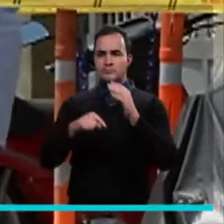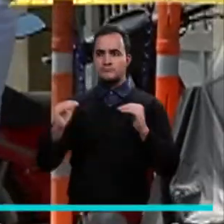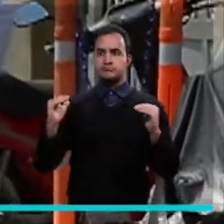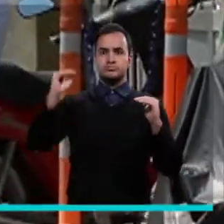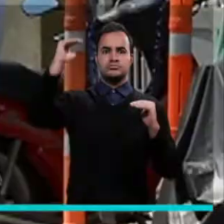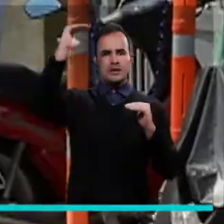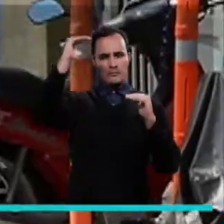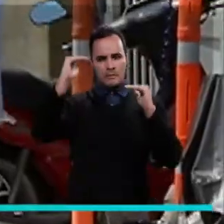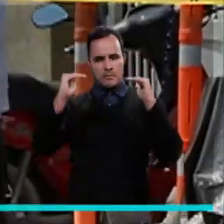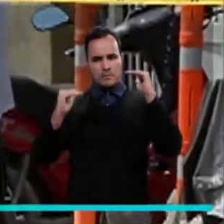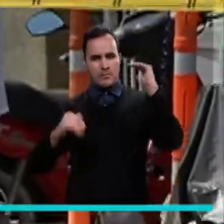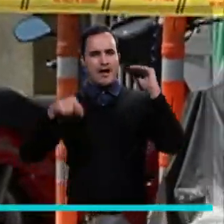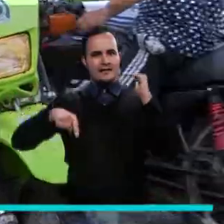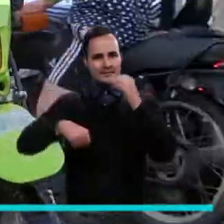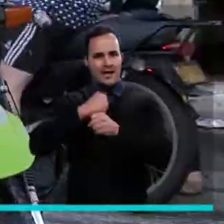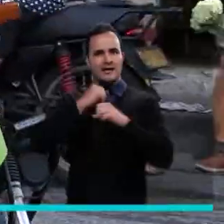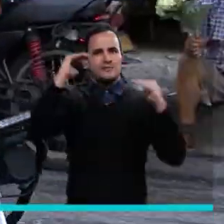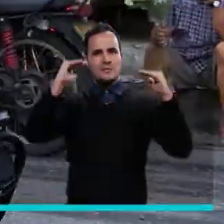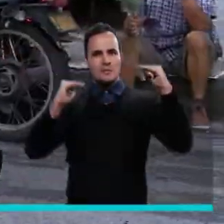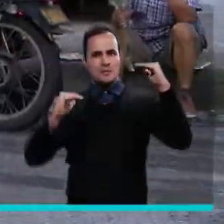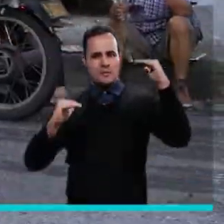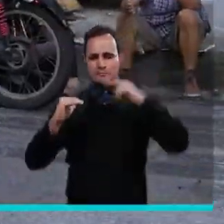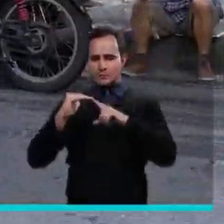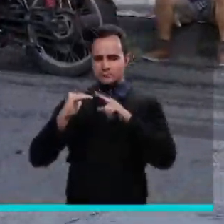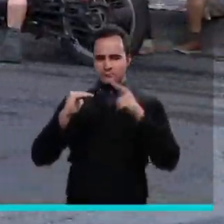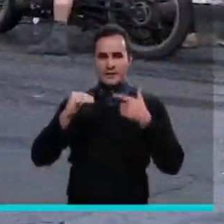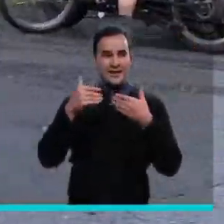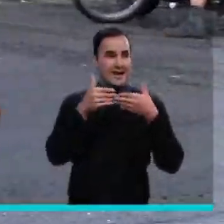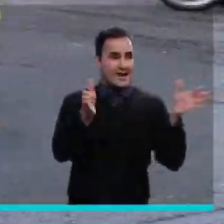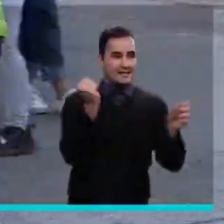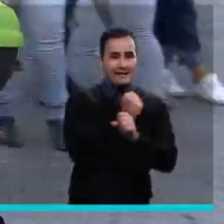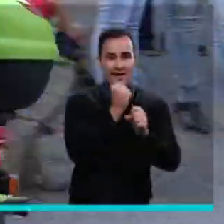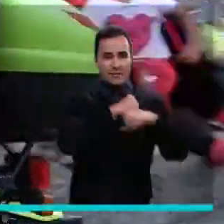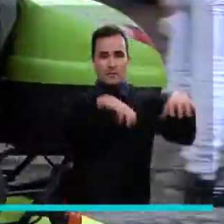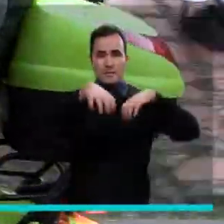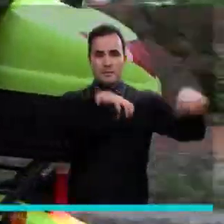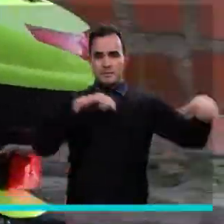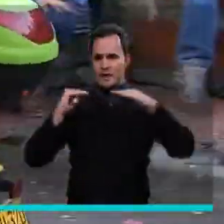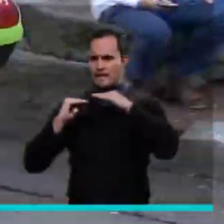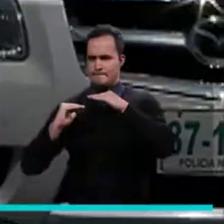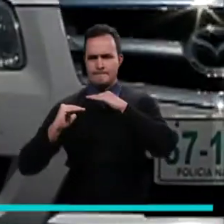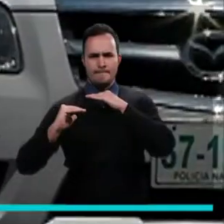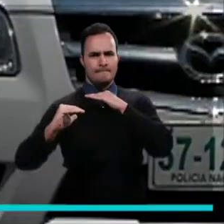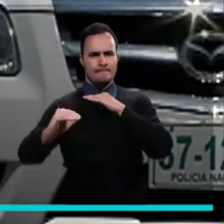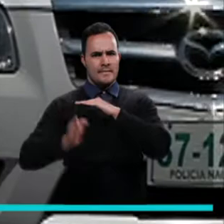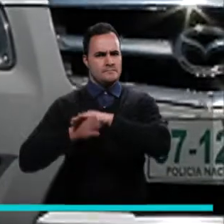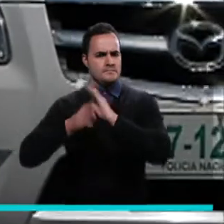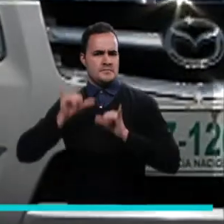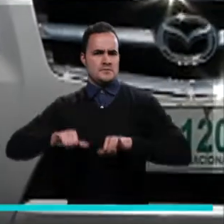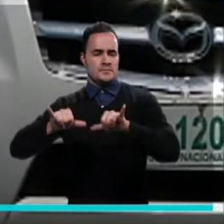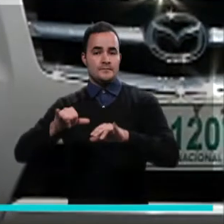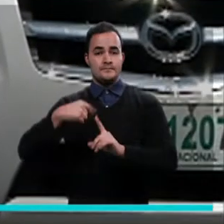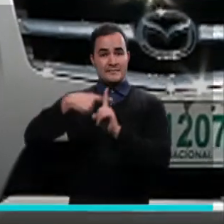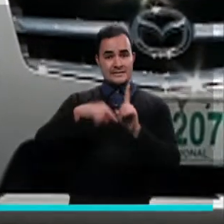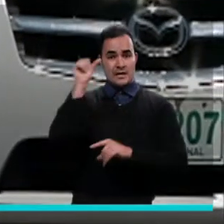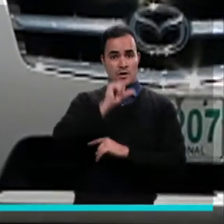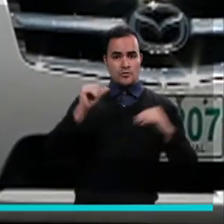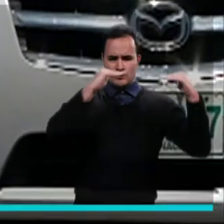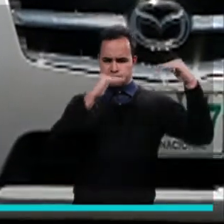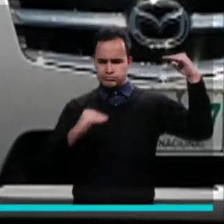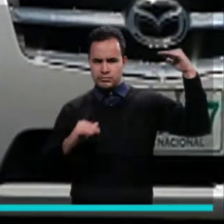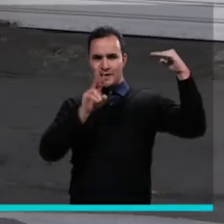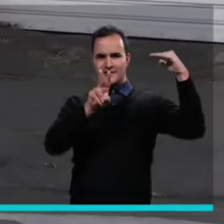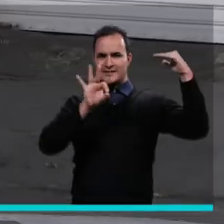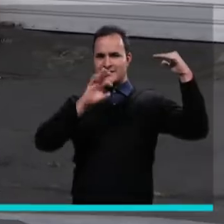durante la administración Medellín Futuro se ha mantenido durante la reactivación económica de la ciudad. En agosto hubo una reducción